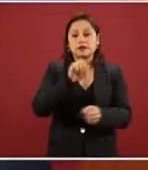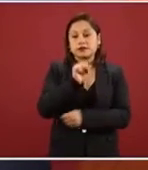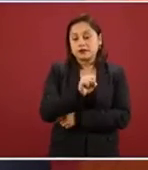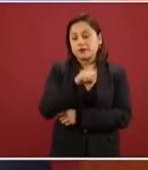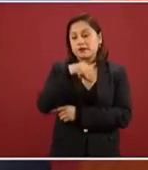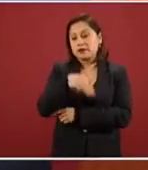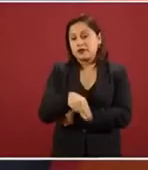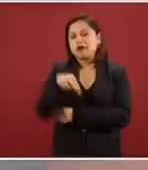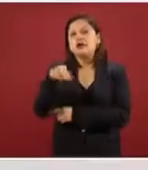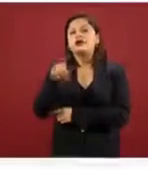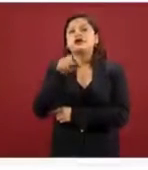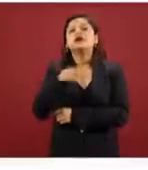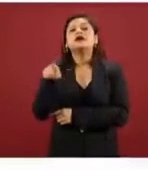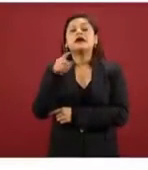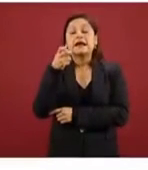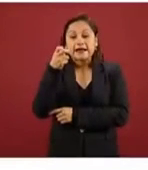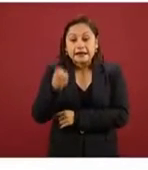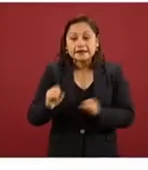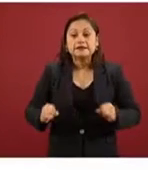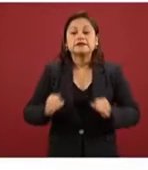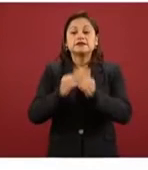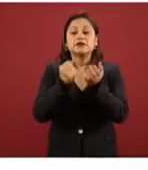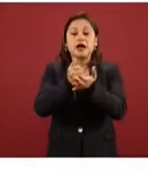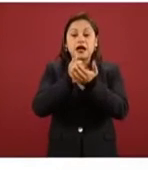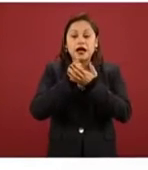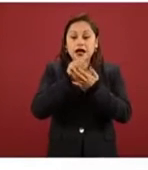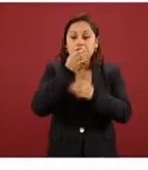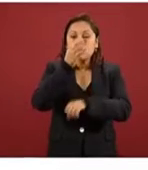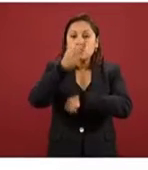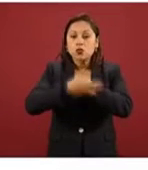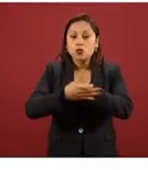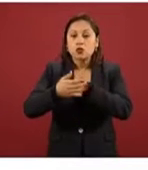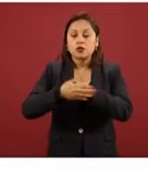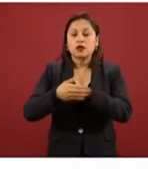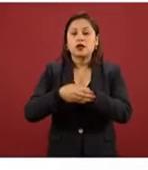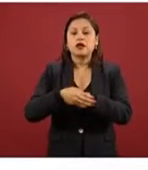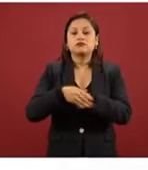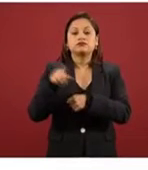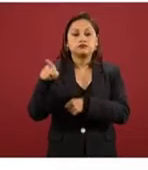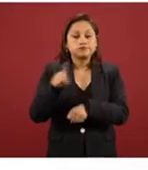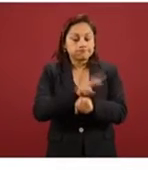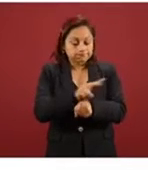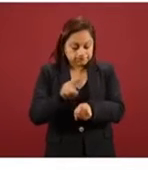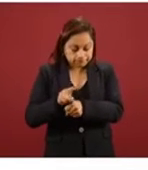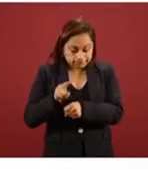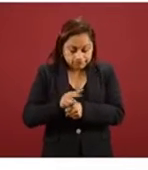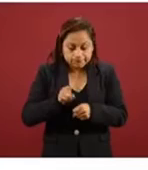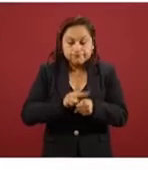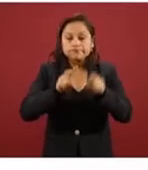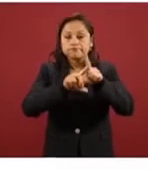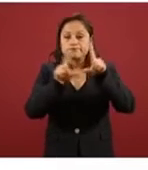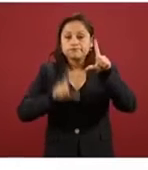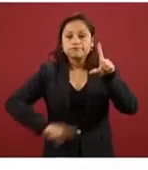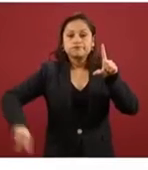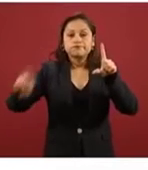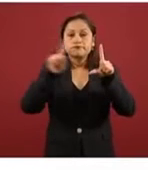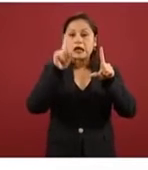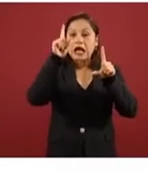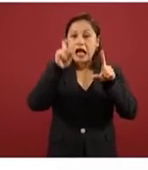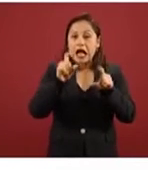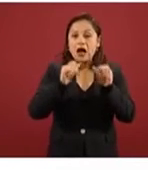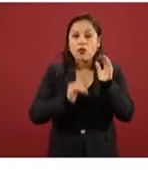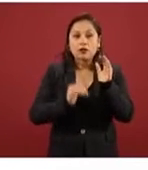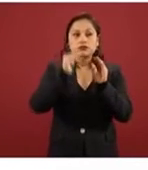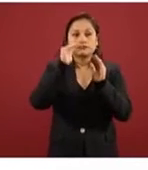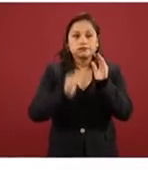es la institución que nos brinda el alertamiento, el monitoreo hidrometeorológico de nuestro país, justamente para estar